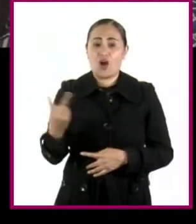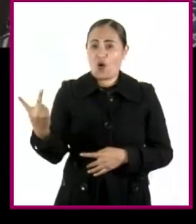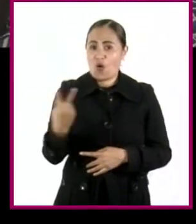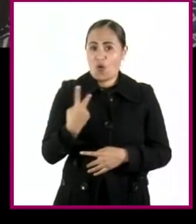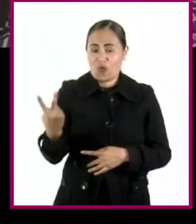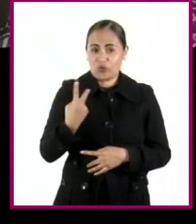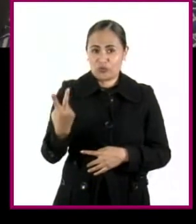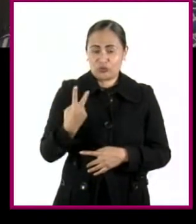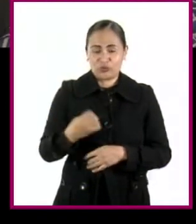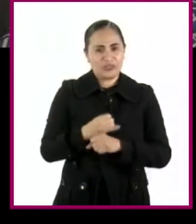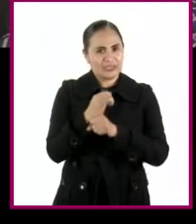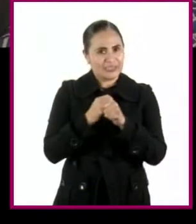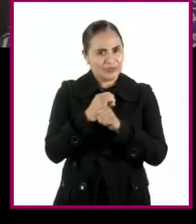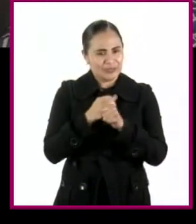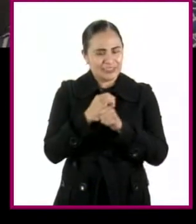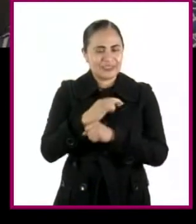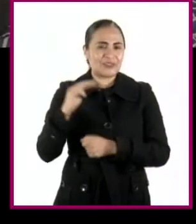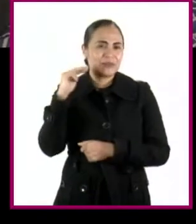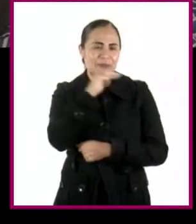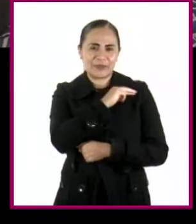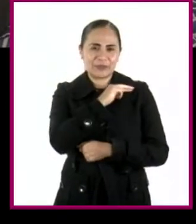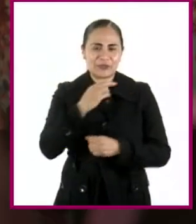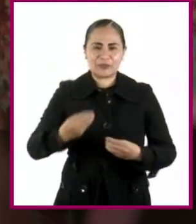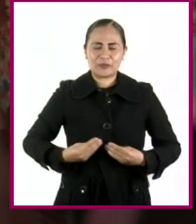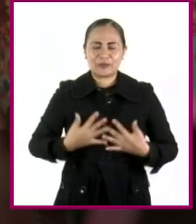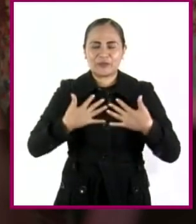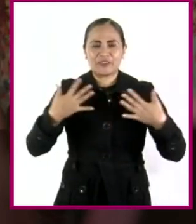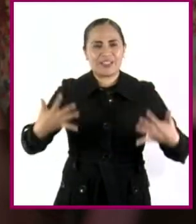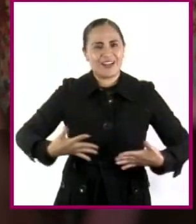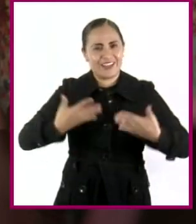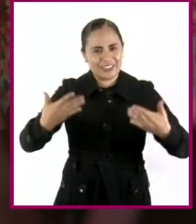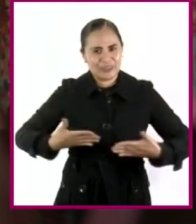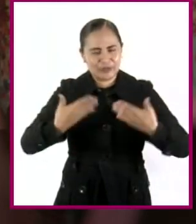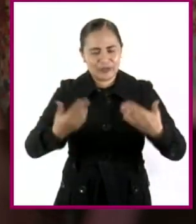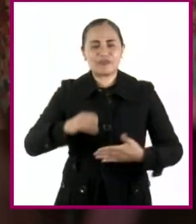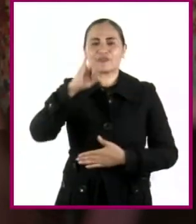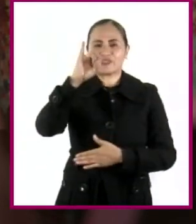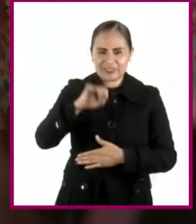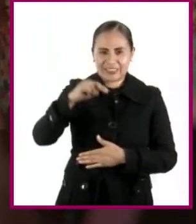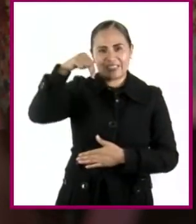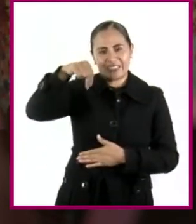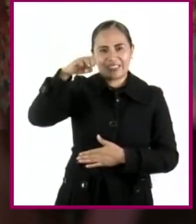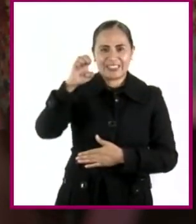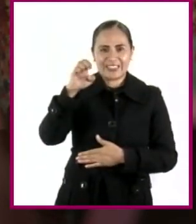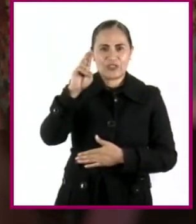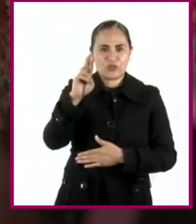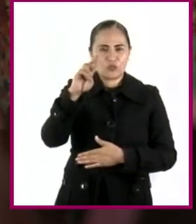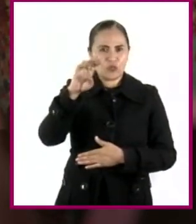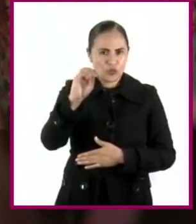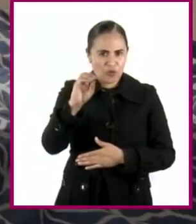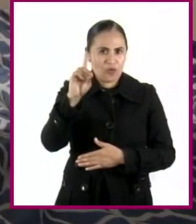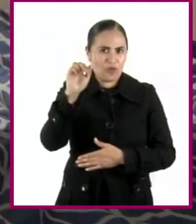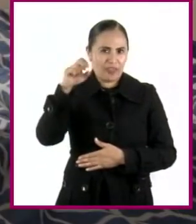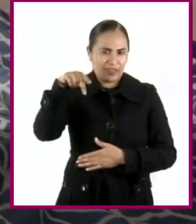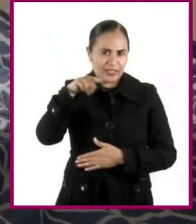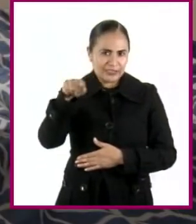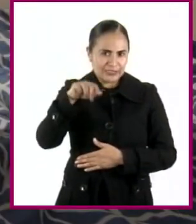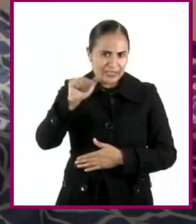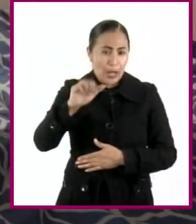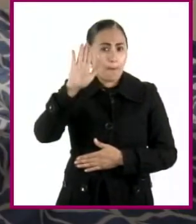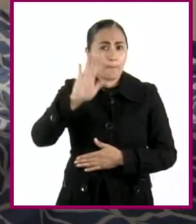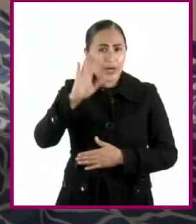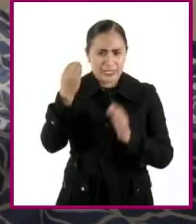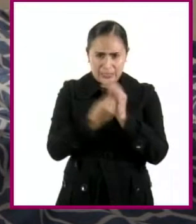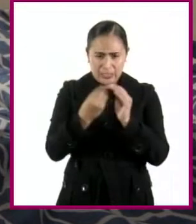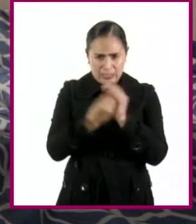Los investigadores rápidos y animosos. Así es, neurodanza, ya sé, suena como clase de psicología. Y no estarían